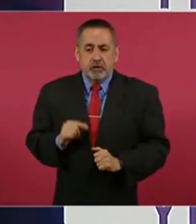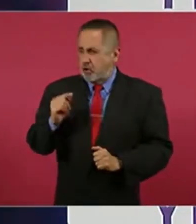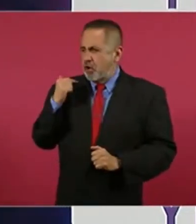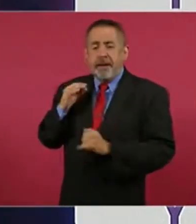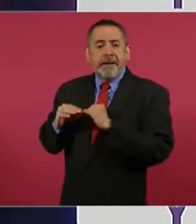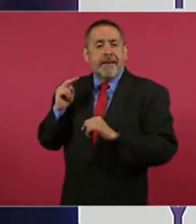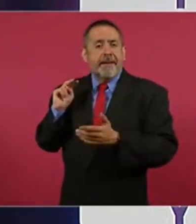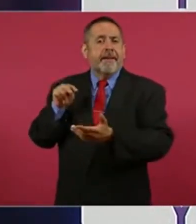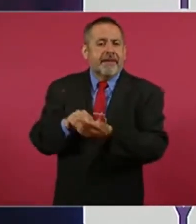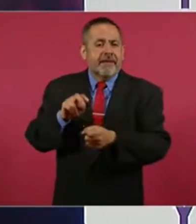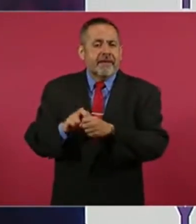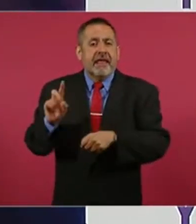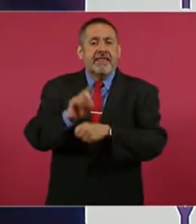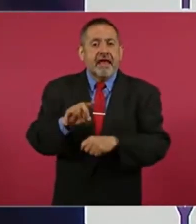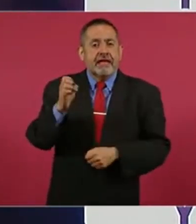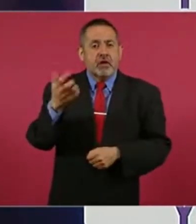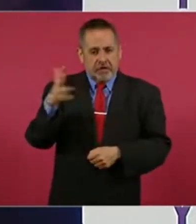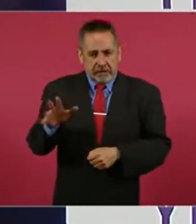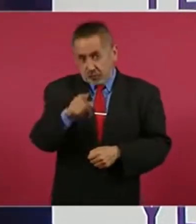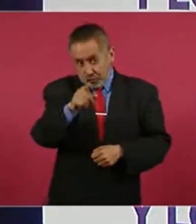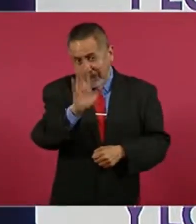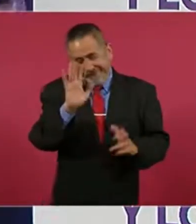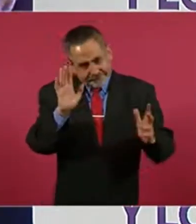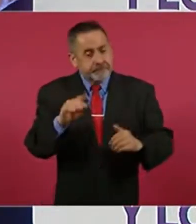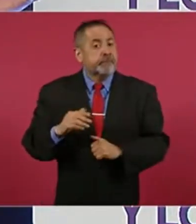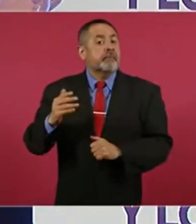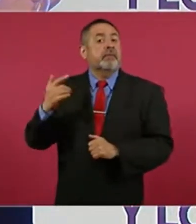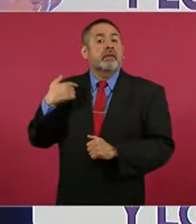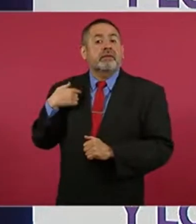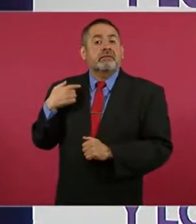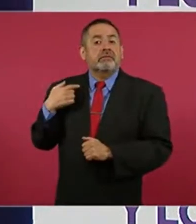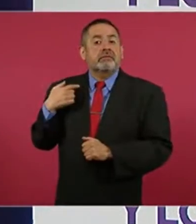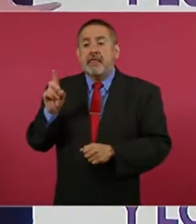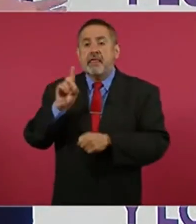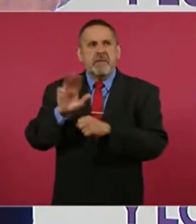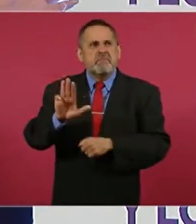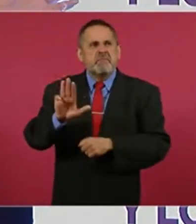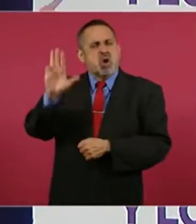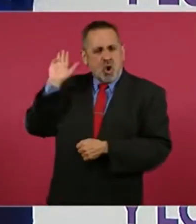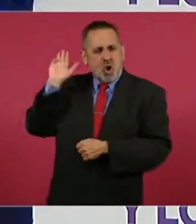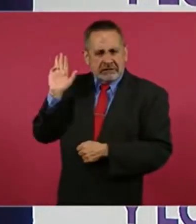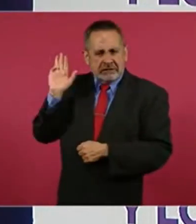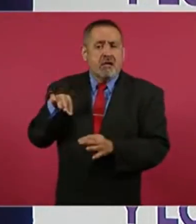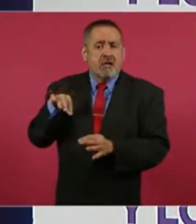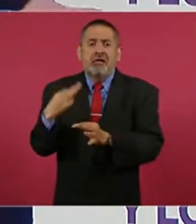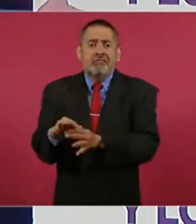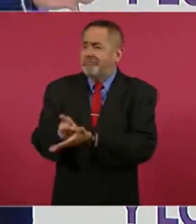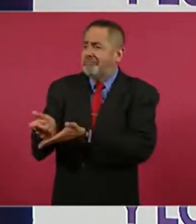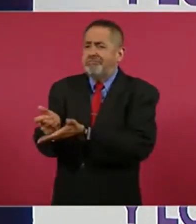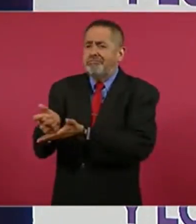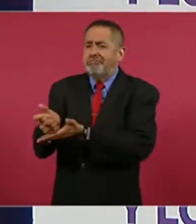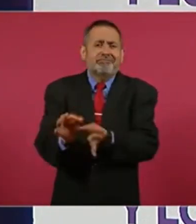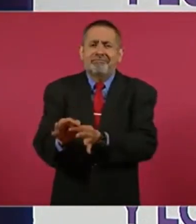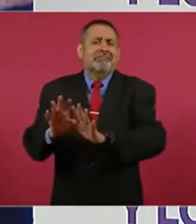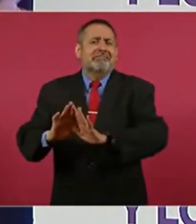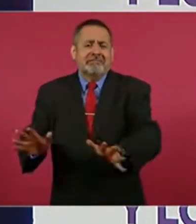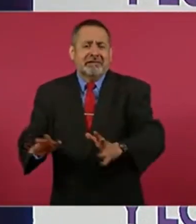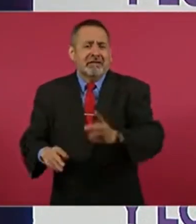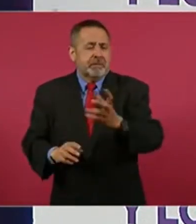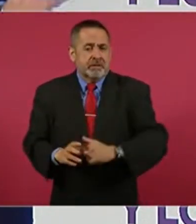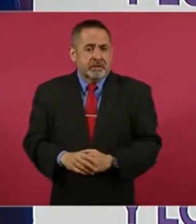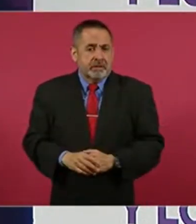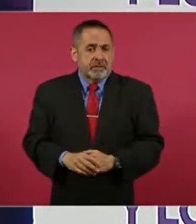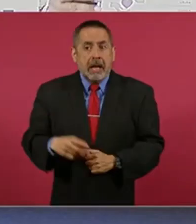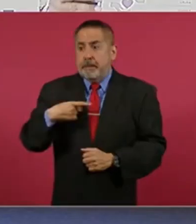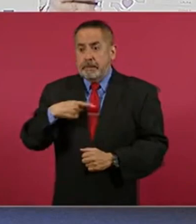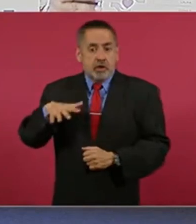que fue el 10 de enero. Ya para entonces, el miércoles pasado, ya se había entregado. Es más, por eso la